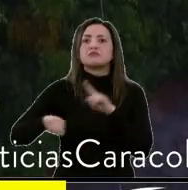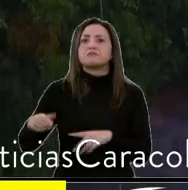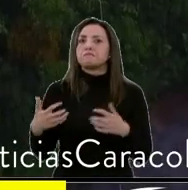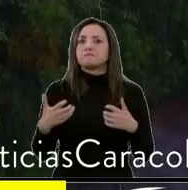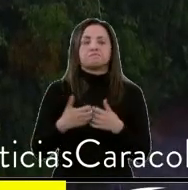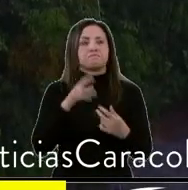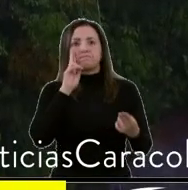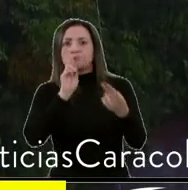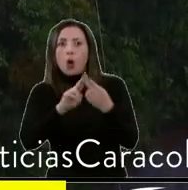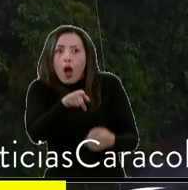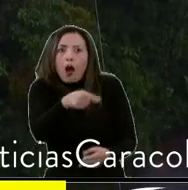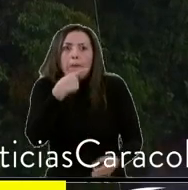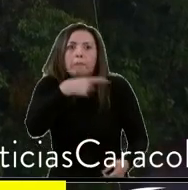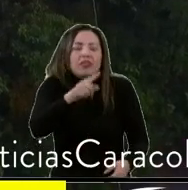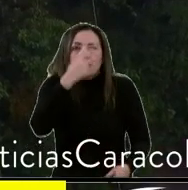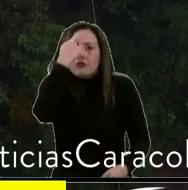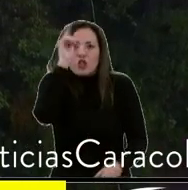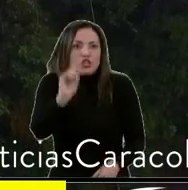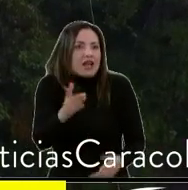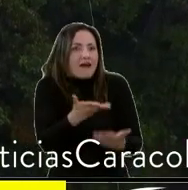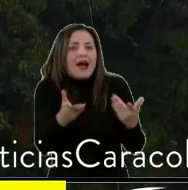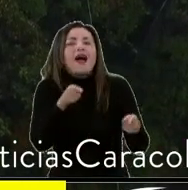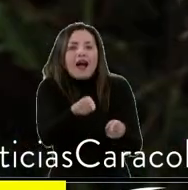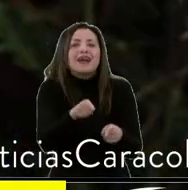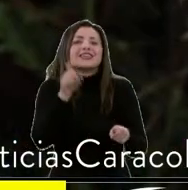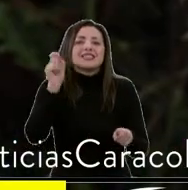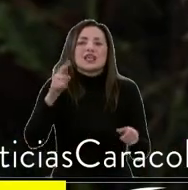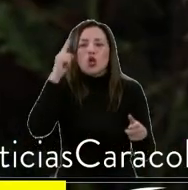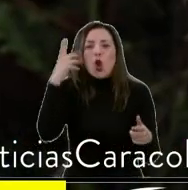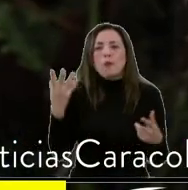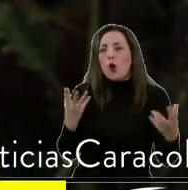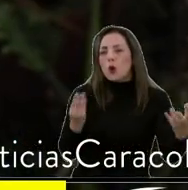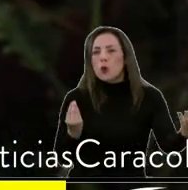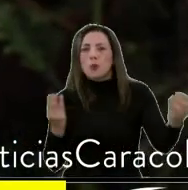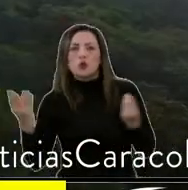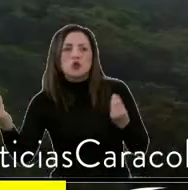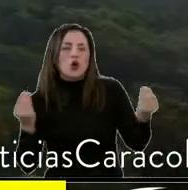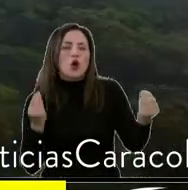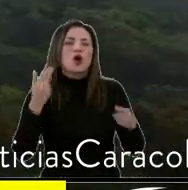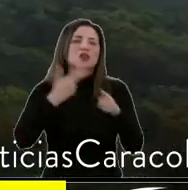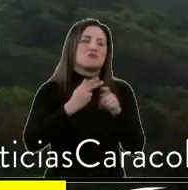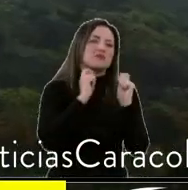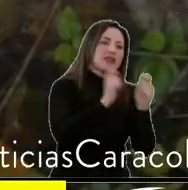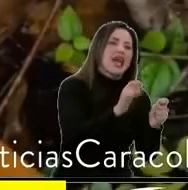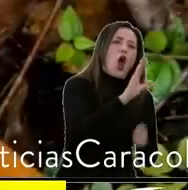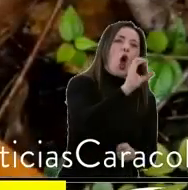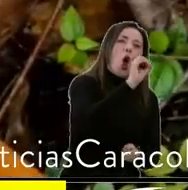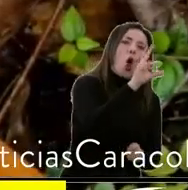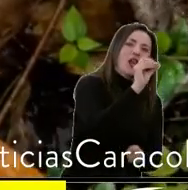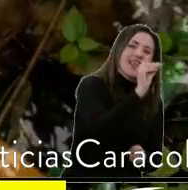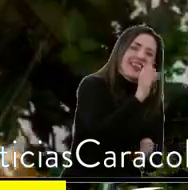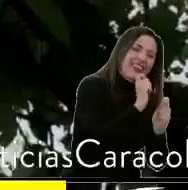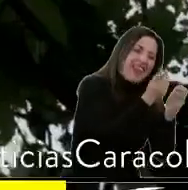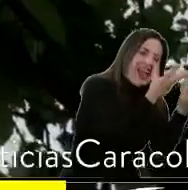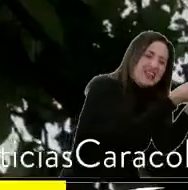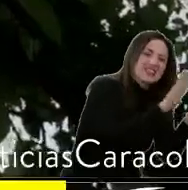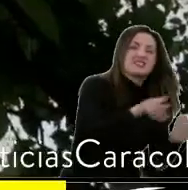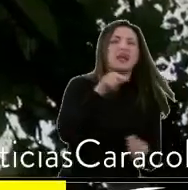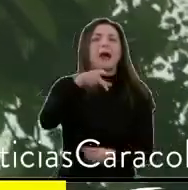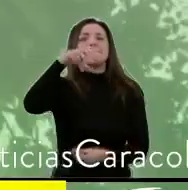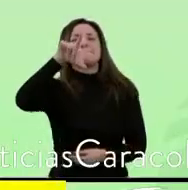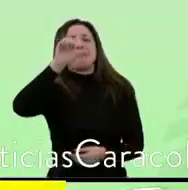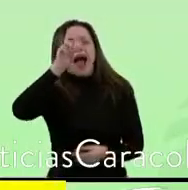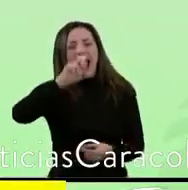buen conocimiento. Entonces nos enfocamos en grupos estratégicos como orquídeas, palmas, samias, árboles